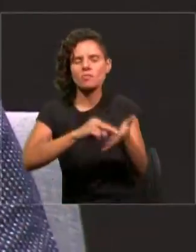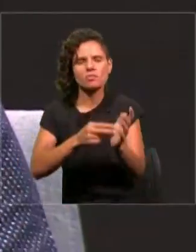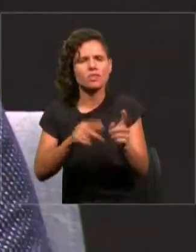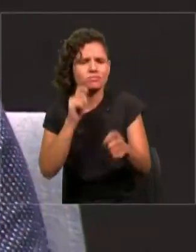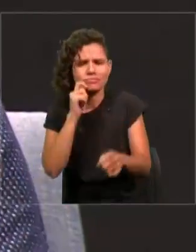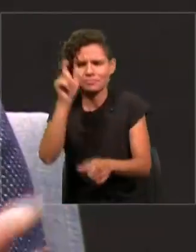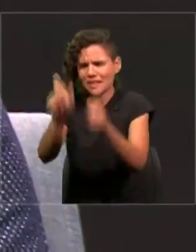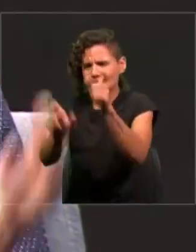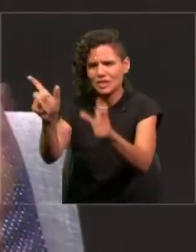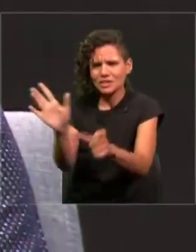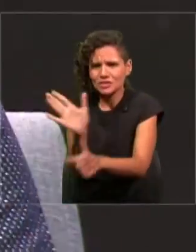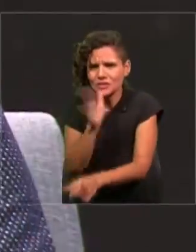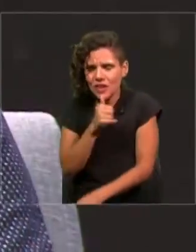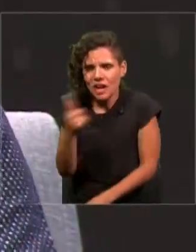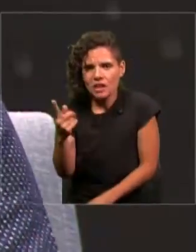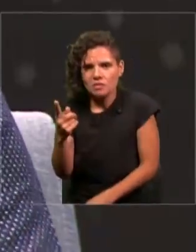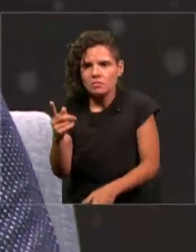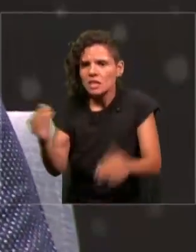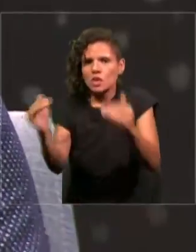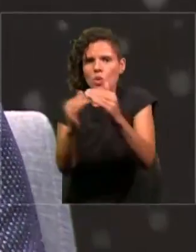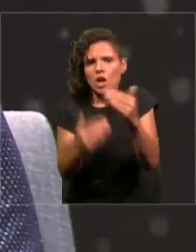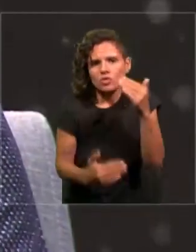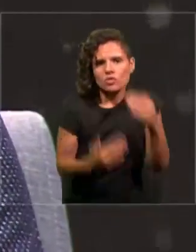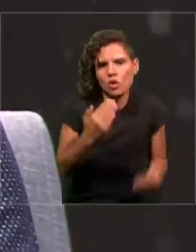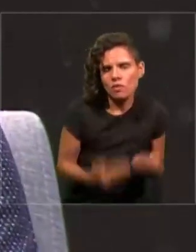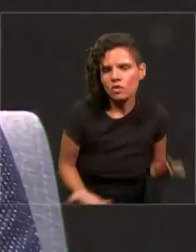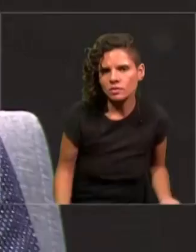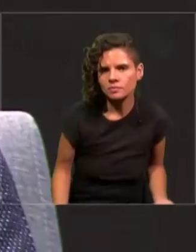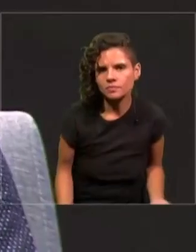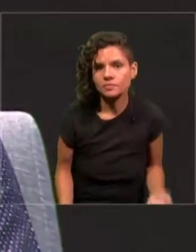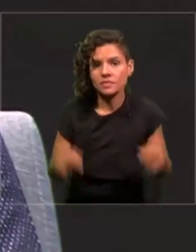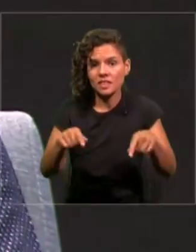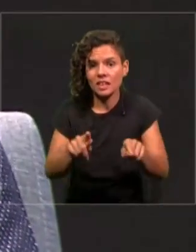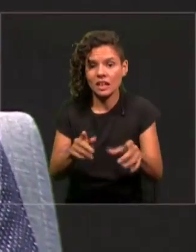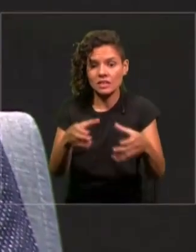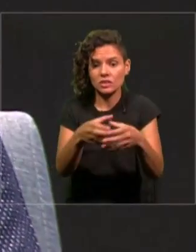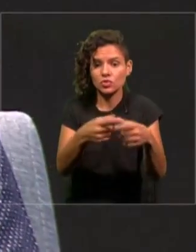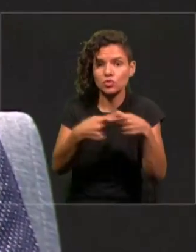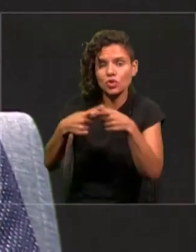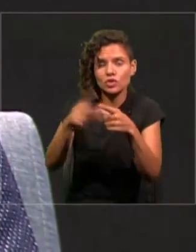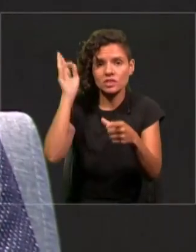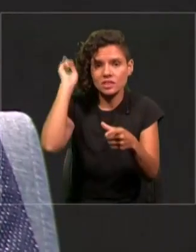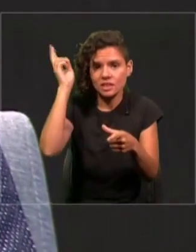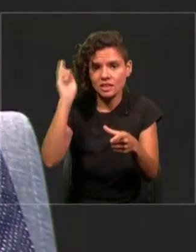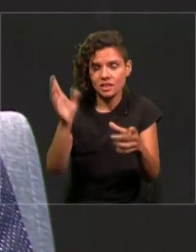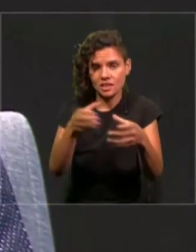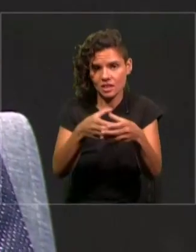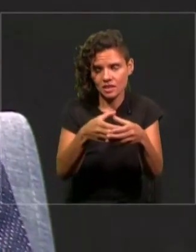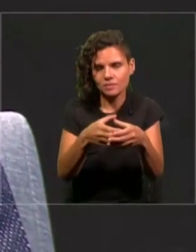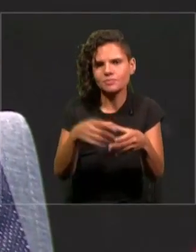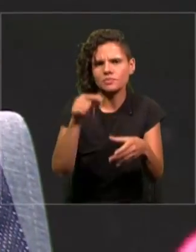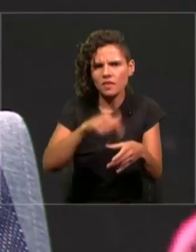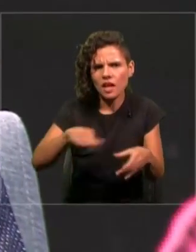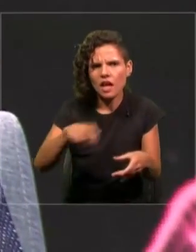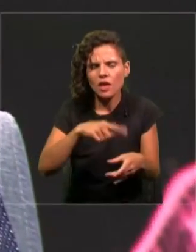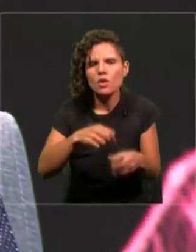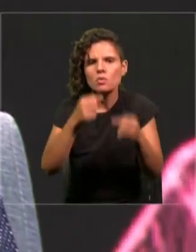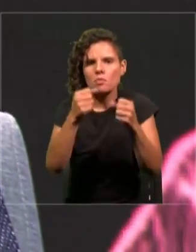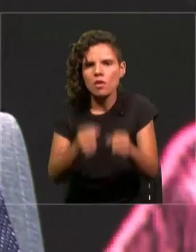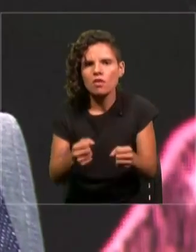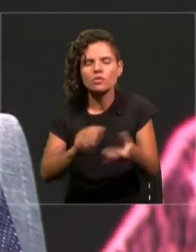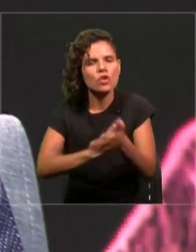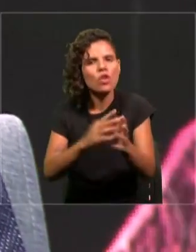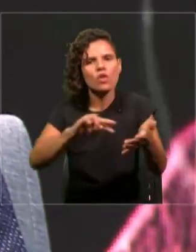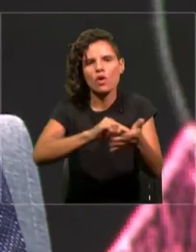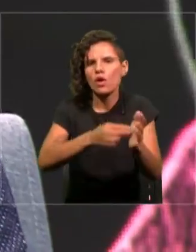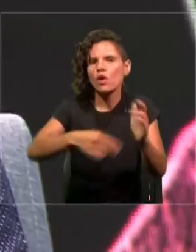esa sociedad, es convertirla en algo robótico. Y las sociedades indígenas tenían una capacidad de poder resolver los